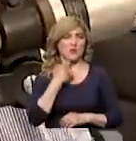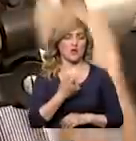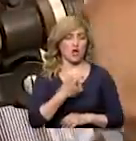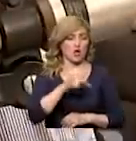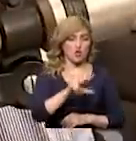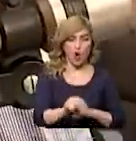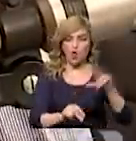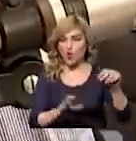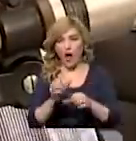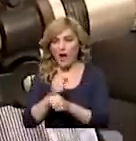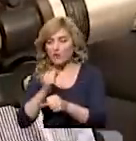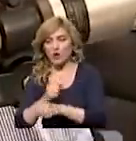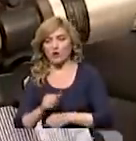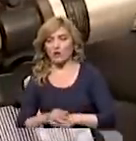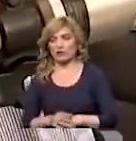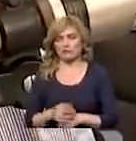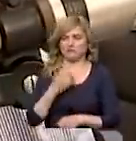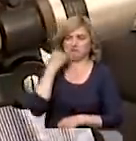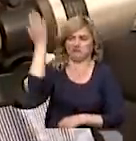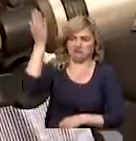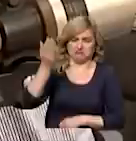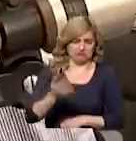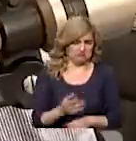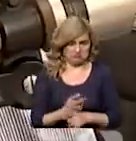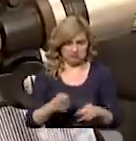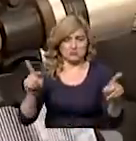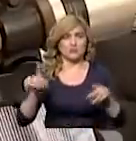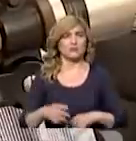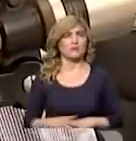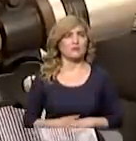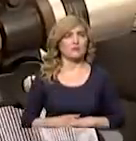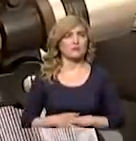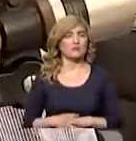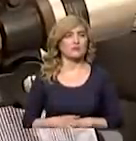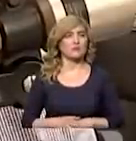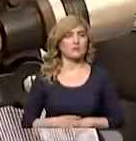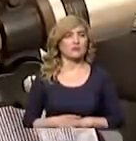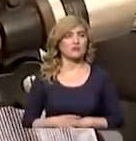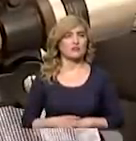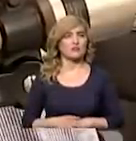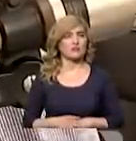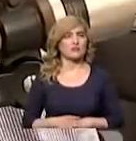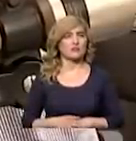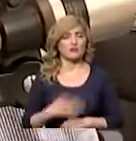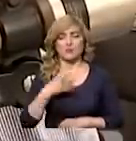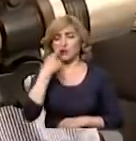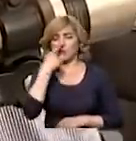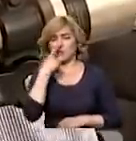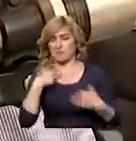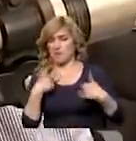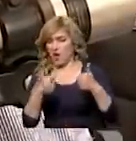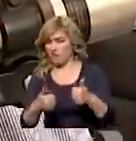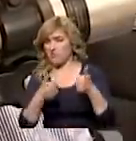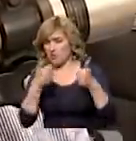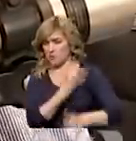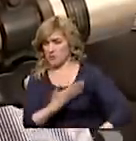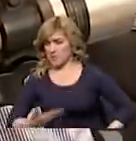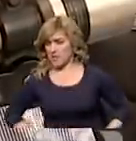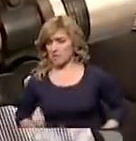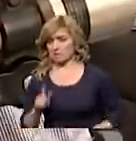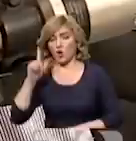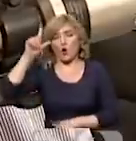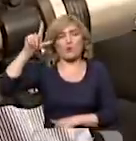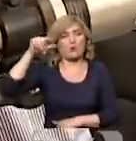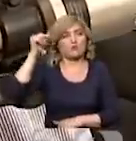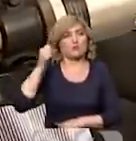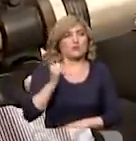Pero no dijo lo que debía haber dicho al principio. Y no es por eso no voy a ser, Rafael. Y mi interés no es ser candidato. ¿Cómo? El gobierno tiene derecho,